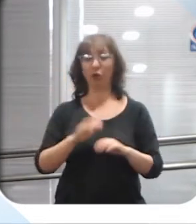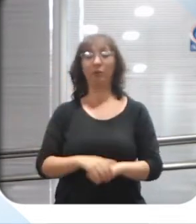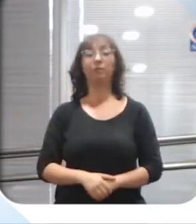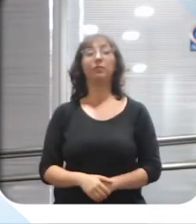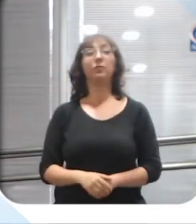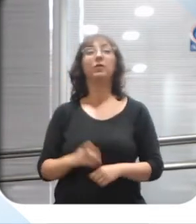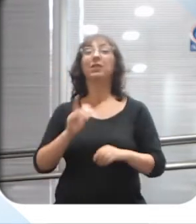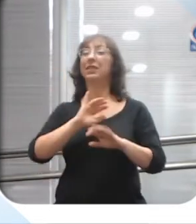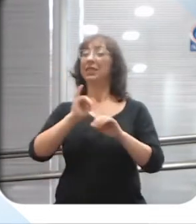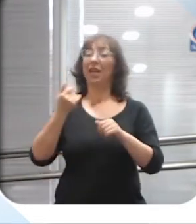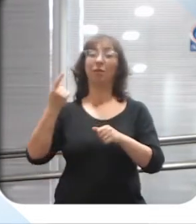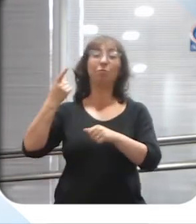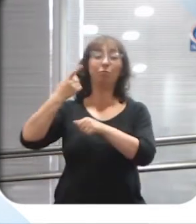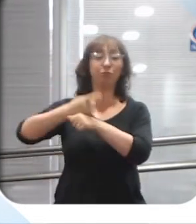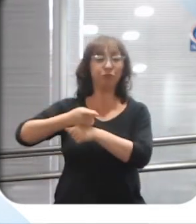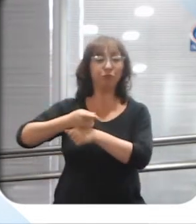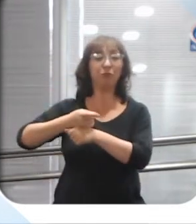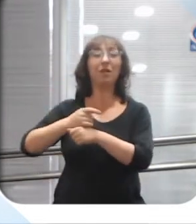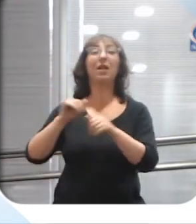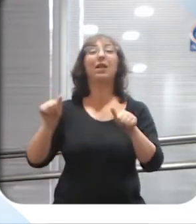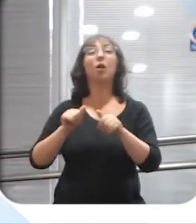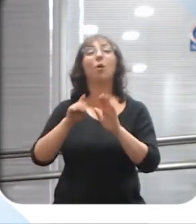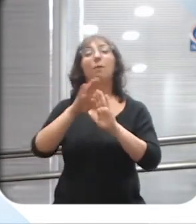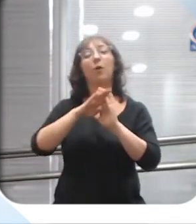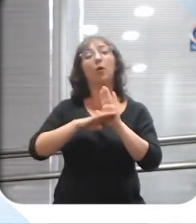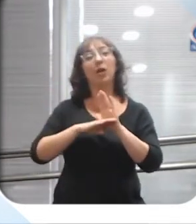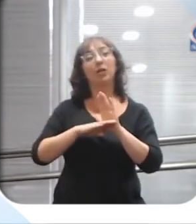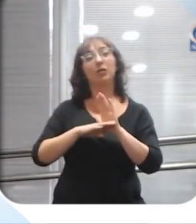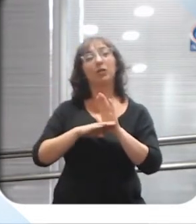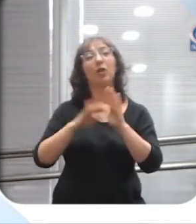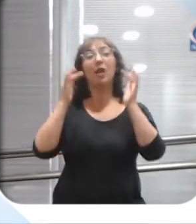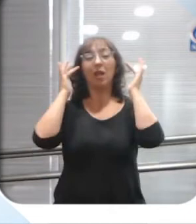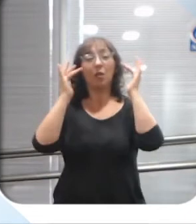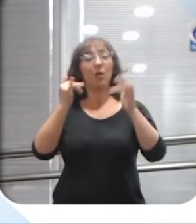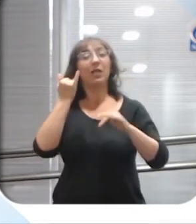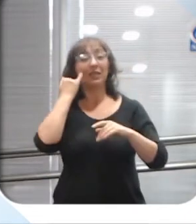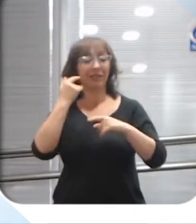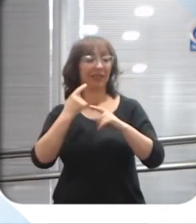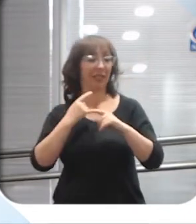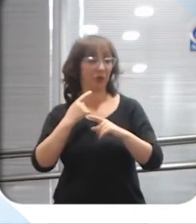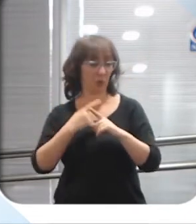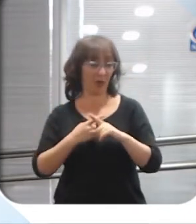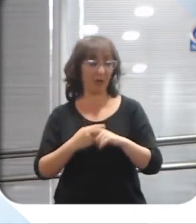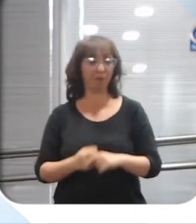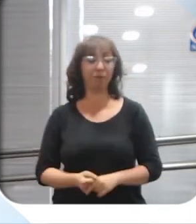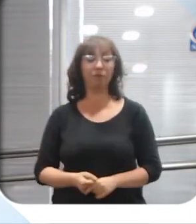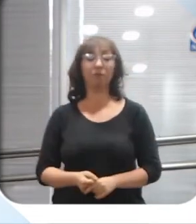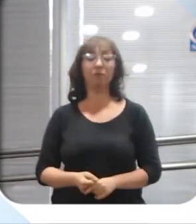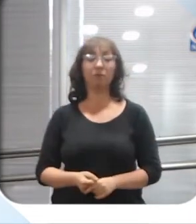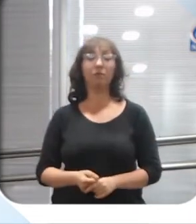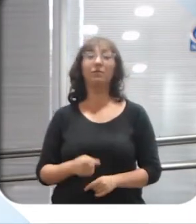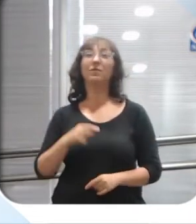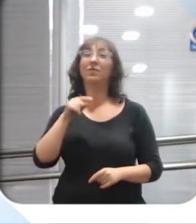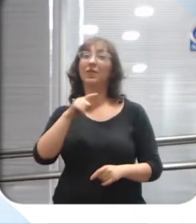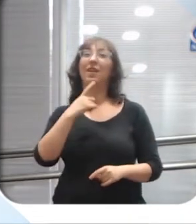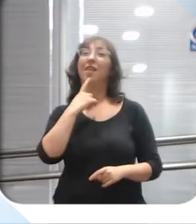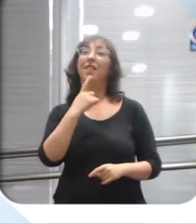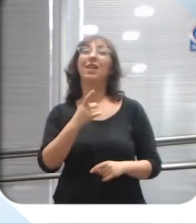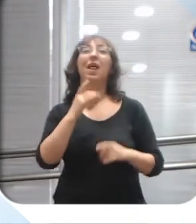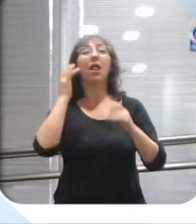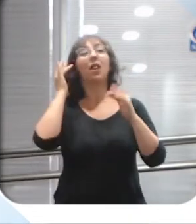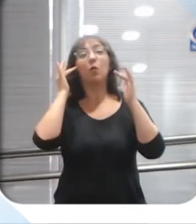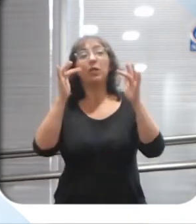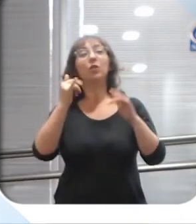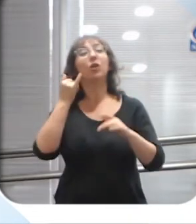se implementó el Programa Nacional de Educación Sexual, que lo que dice es que tiene que tener